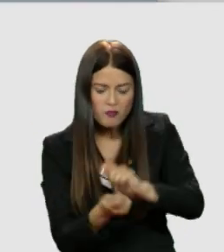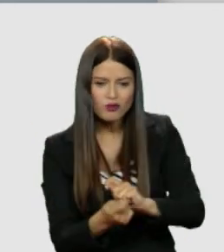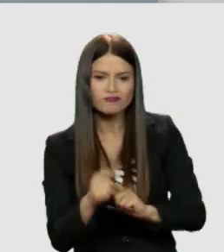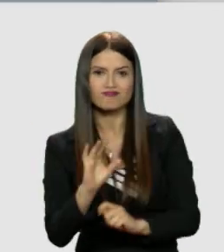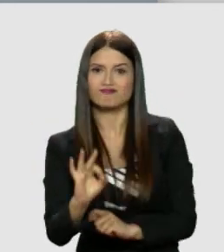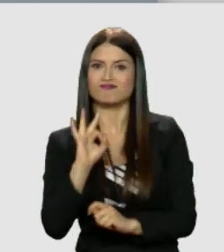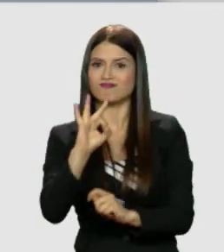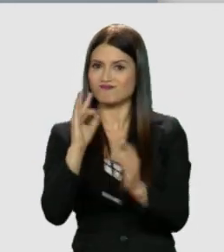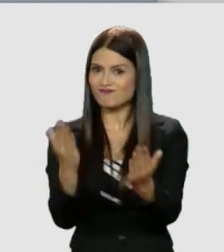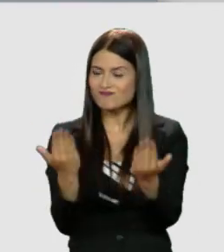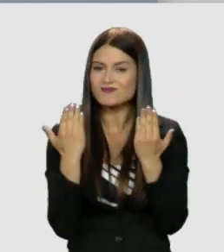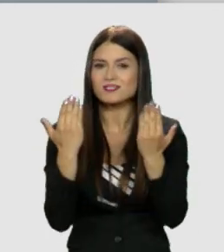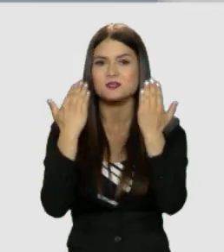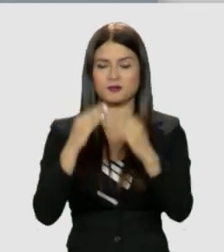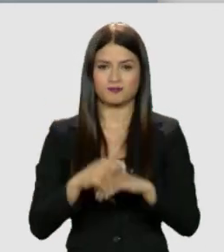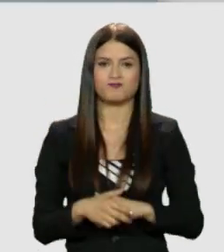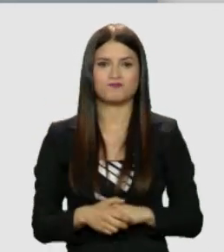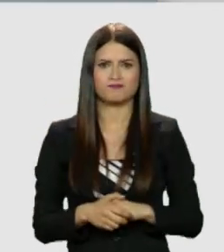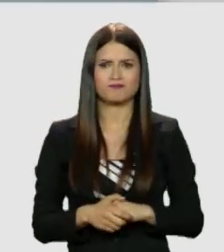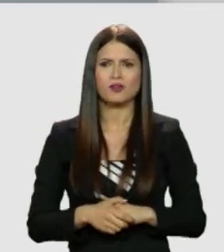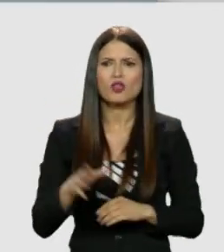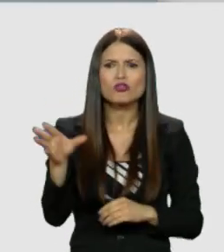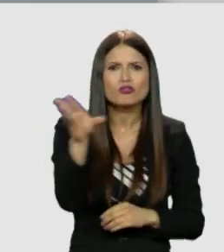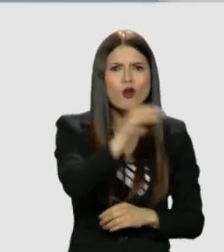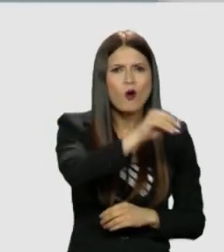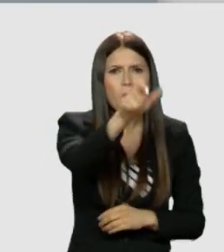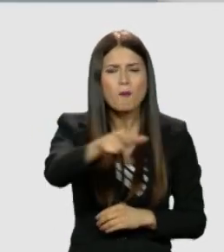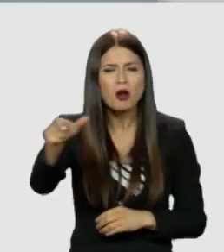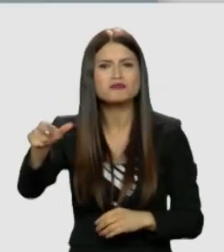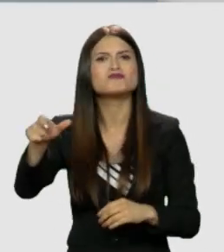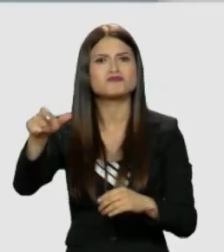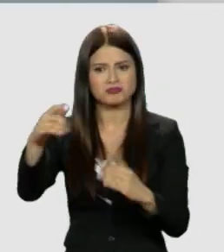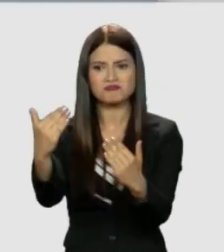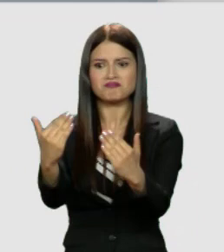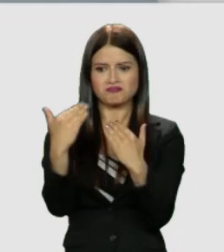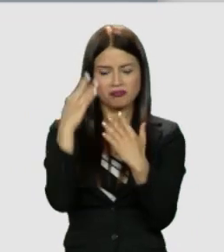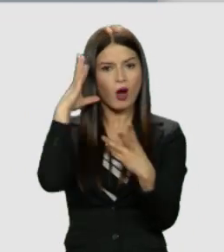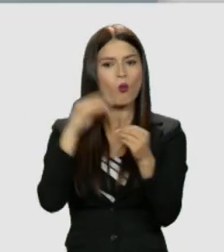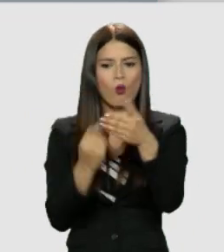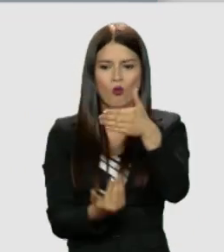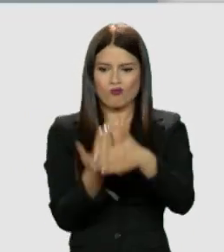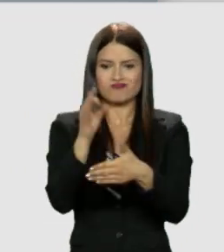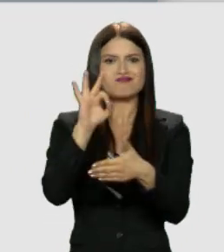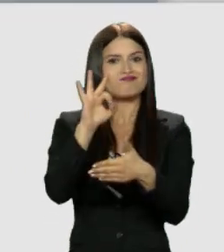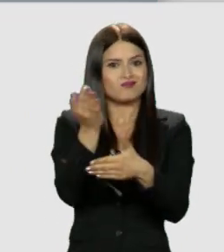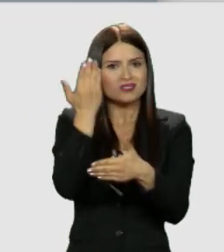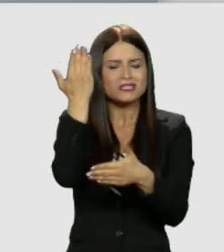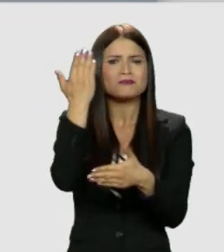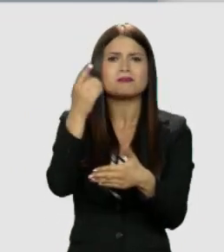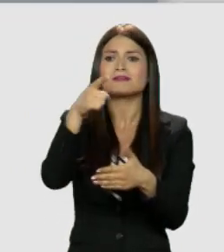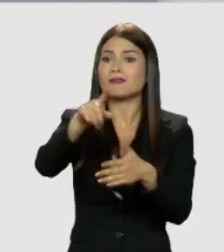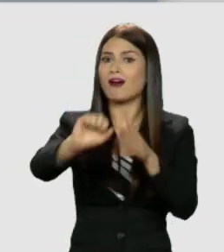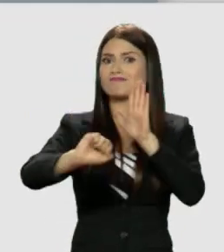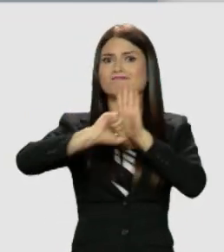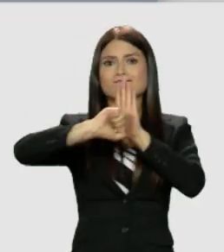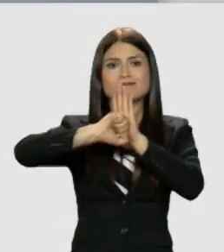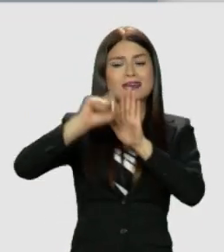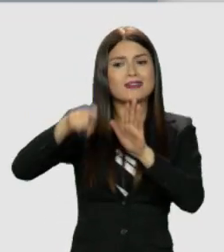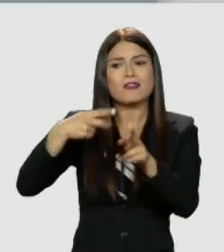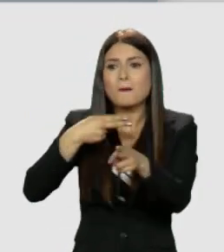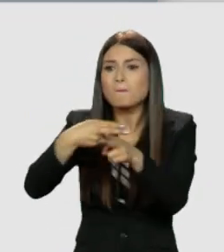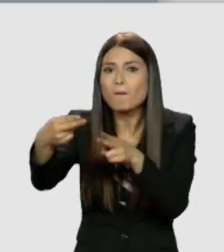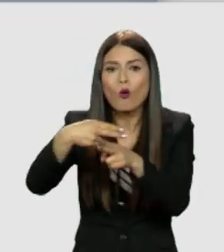ellos todos han apoyado este nuevo acuerdo y han solicitado que iniciemos a la mayor brevedad posible